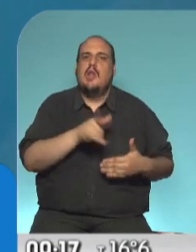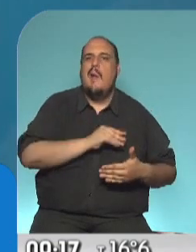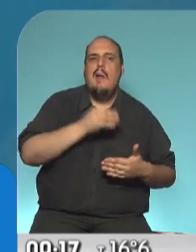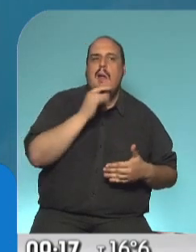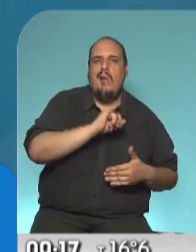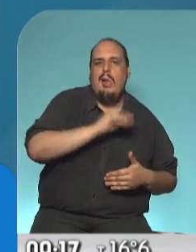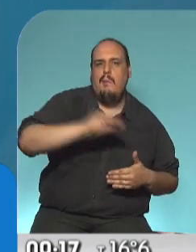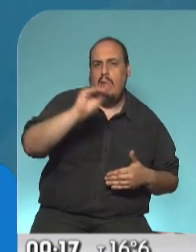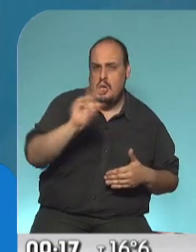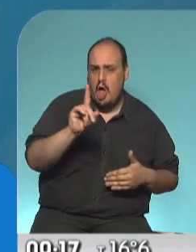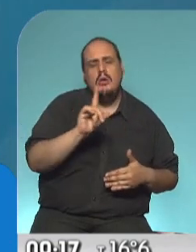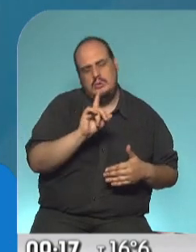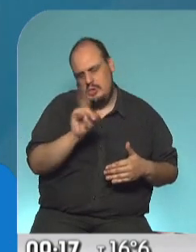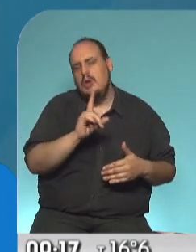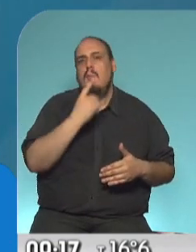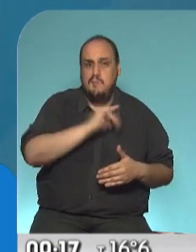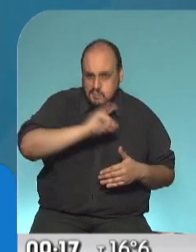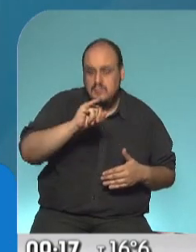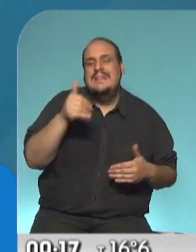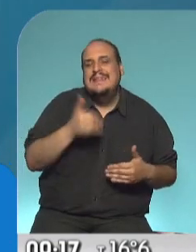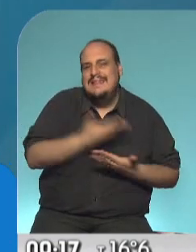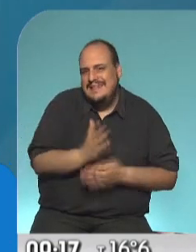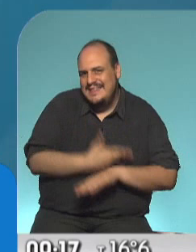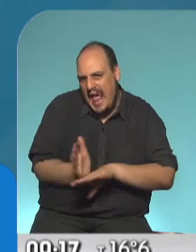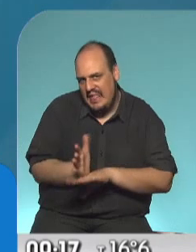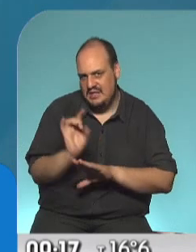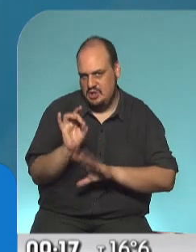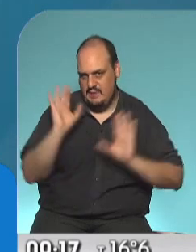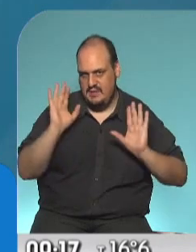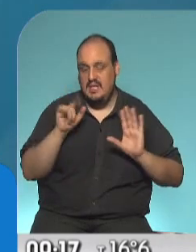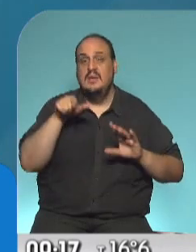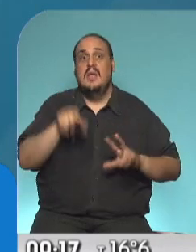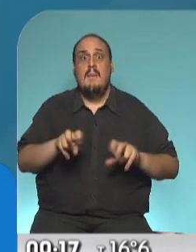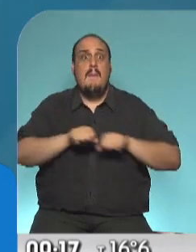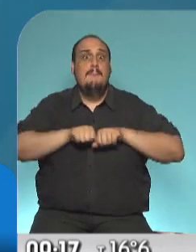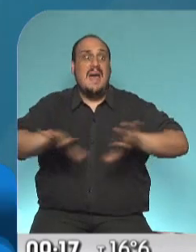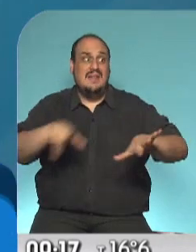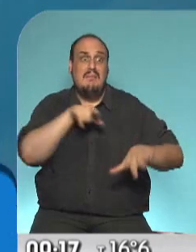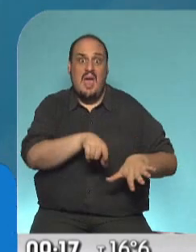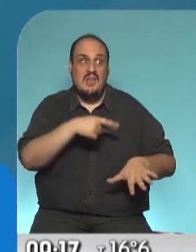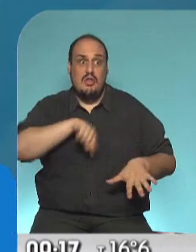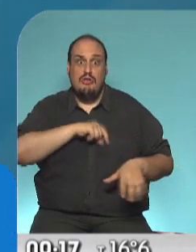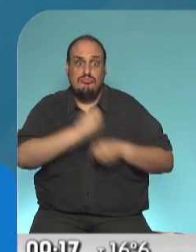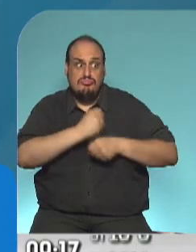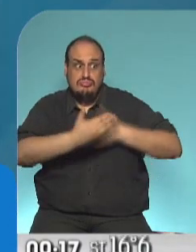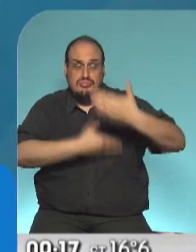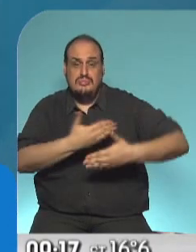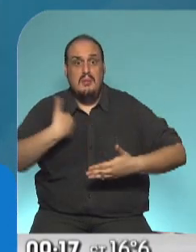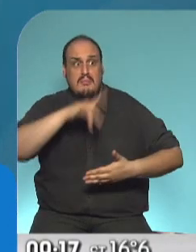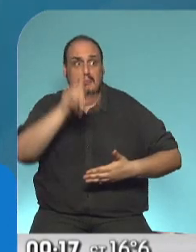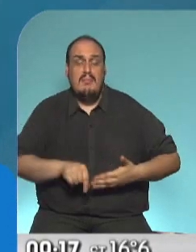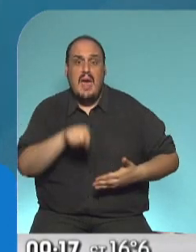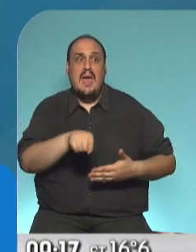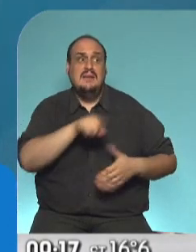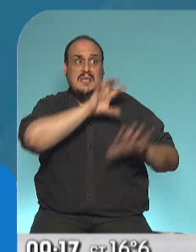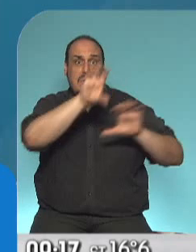lo cual realmente y con la magnitud que tiene esta pandemia es un logro muy importante del país y de cada